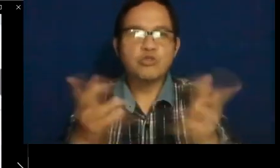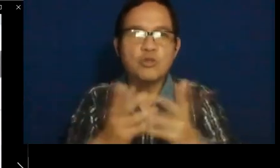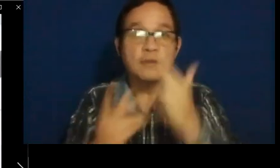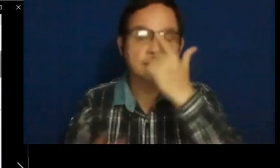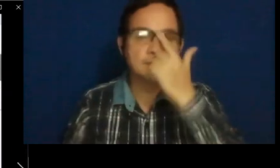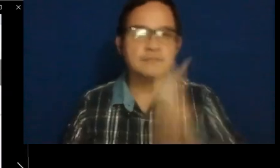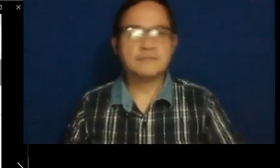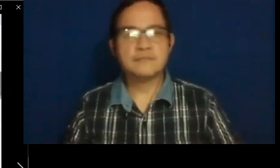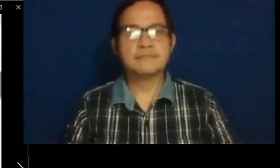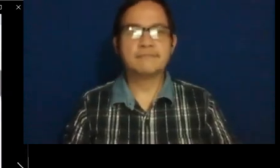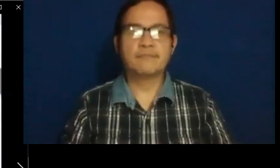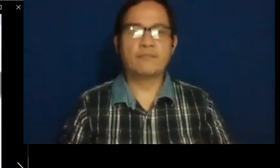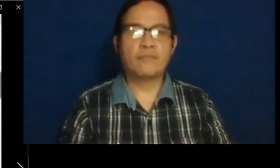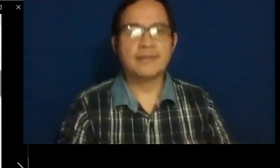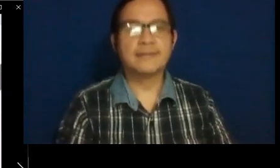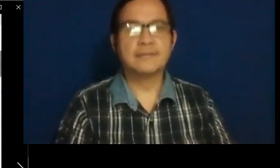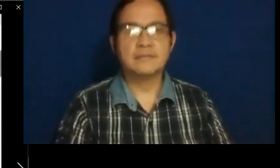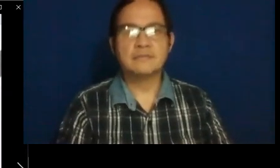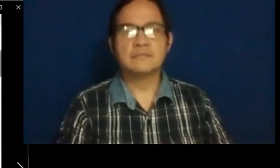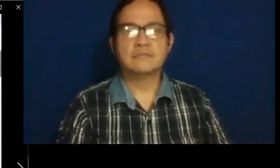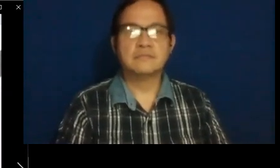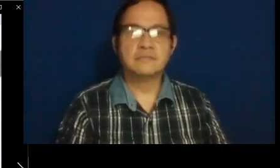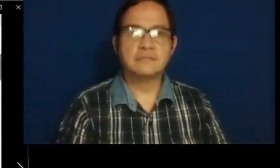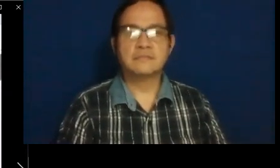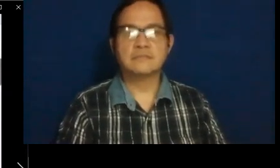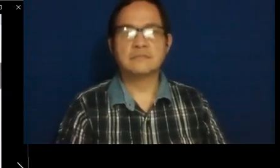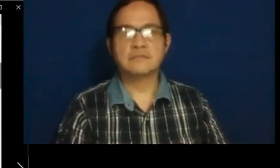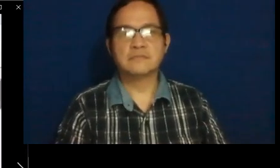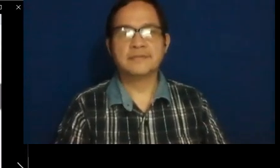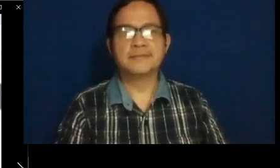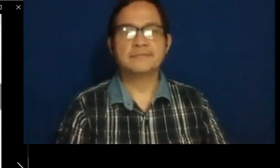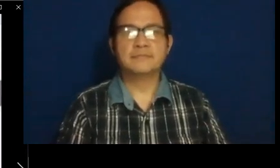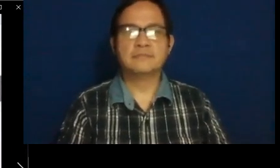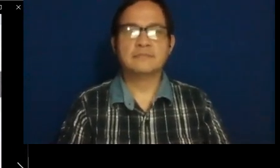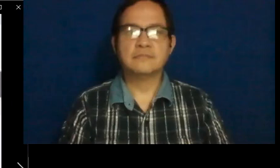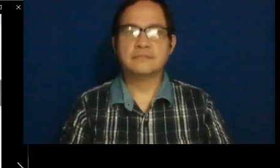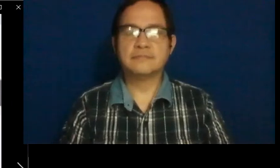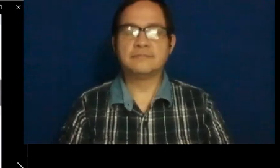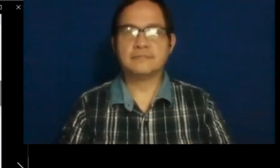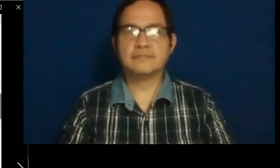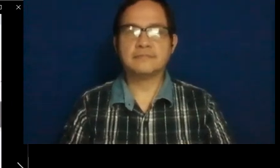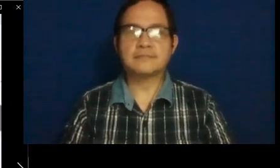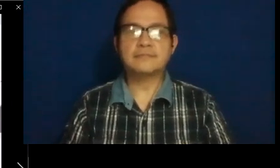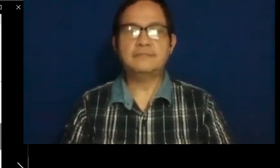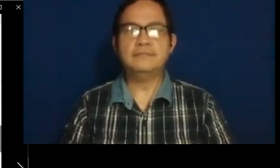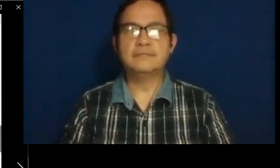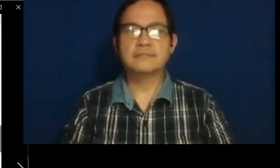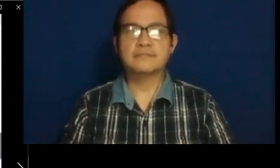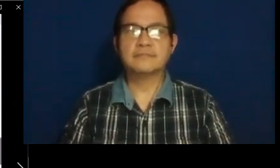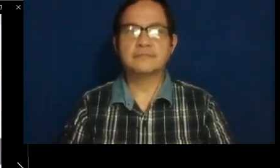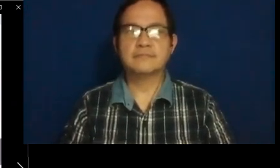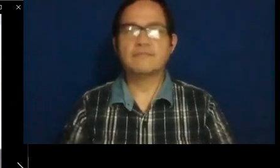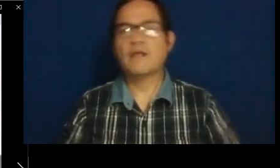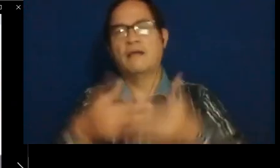aquí dentro de su foro del componente práctico, ¿sí? Del grupo número 21, que es el que ustedes corresponden. Aquí pueden hacer